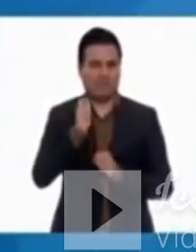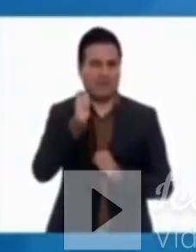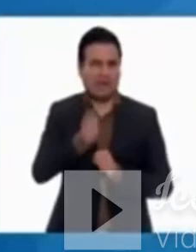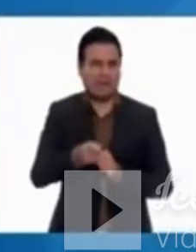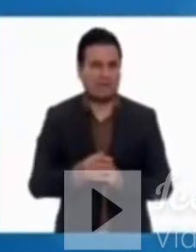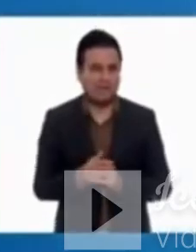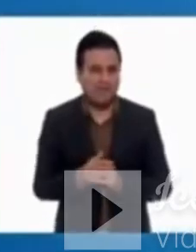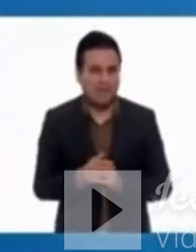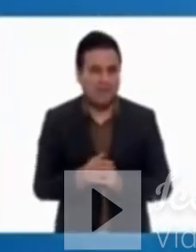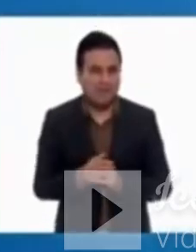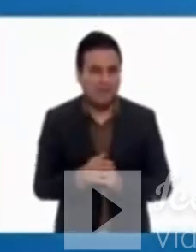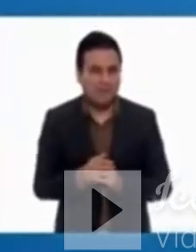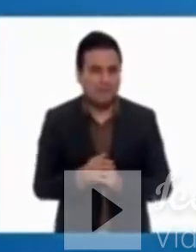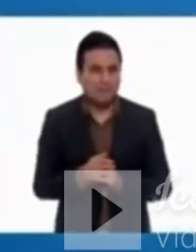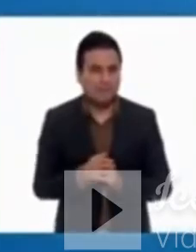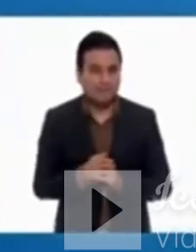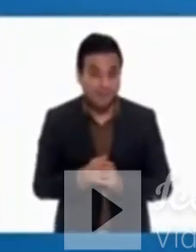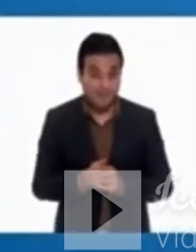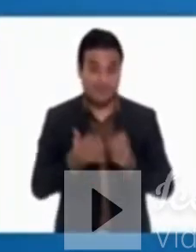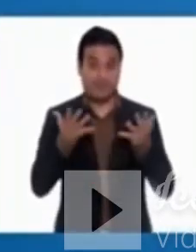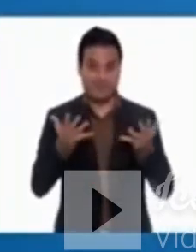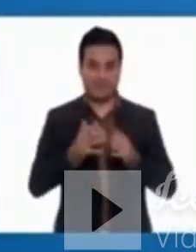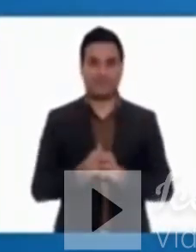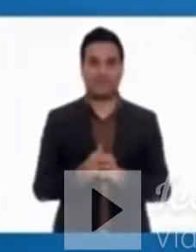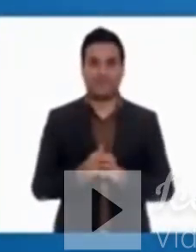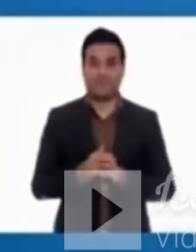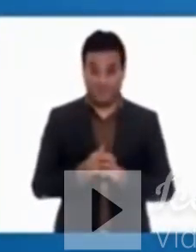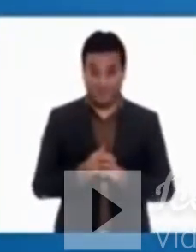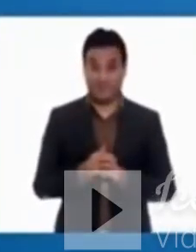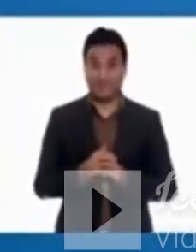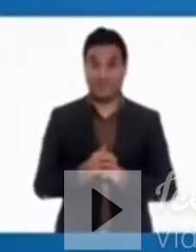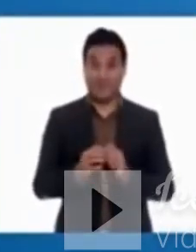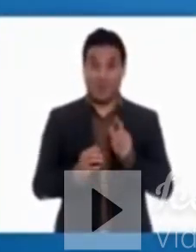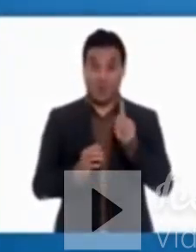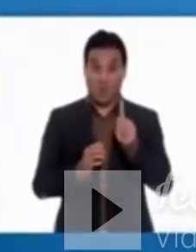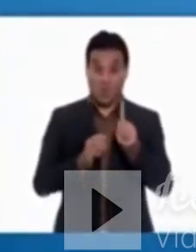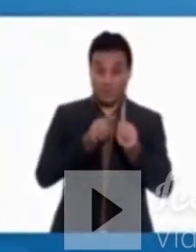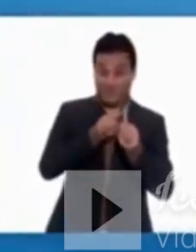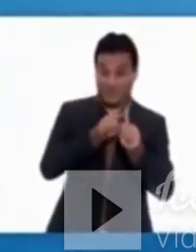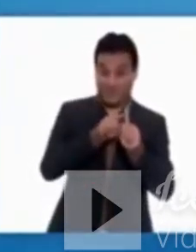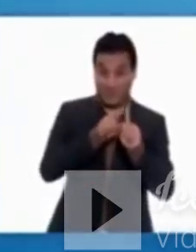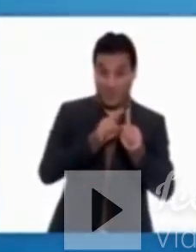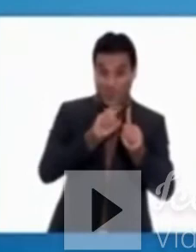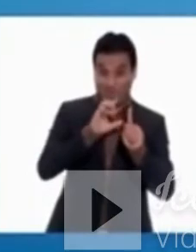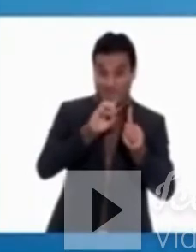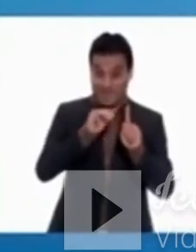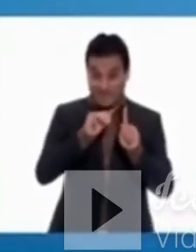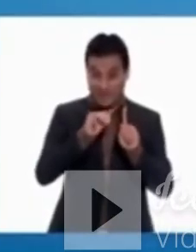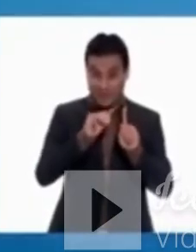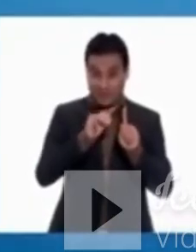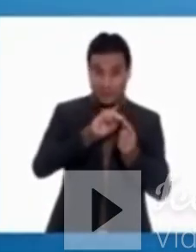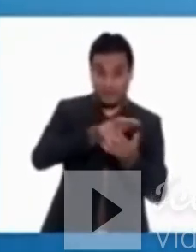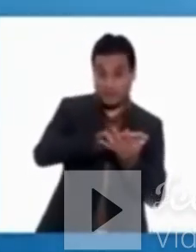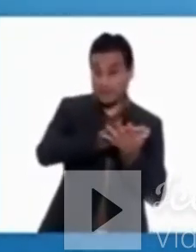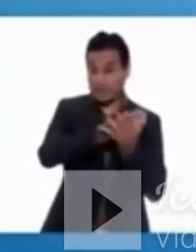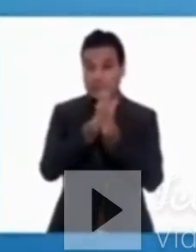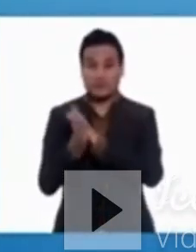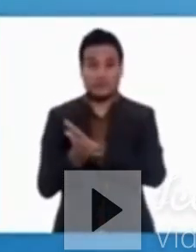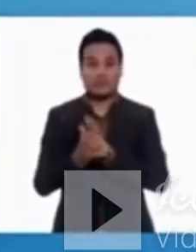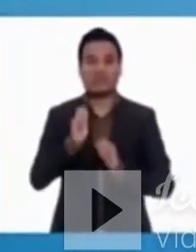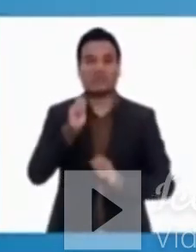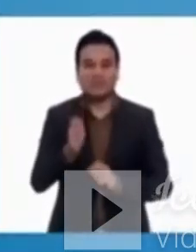cada trozo dibujado, en la vida real equivale a una distancia mayor. ¿De